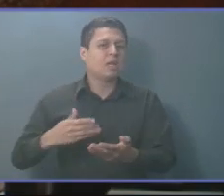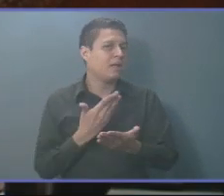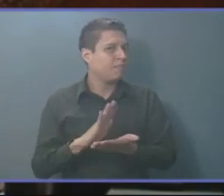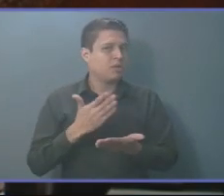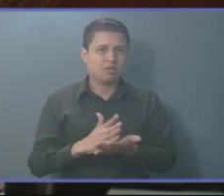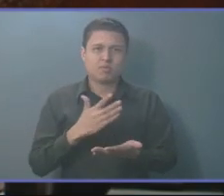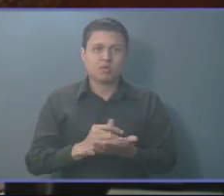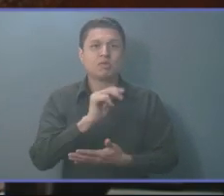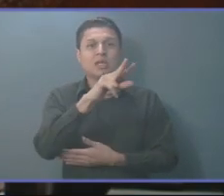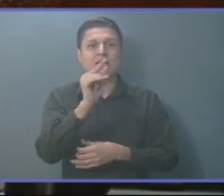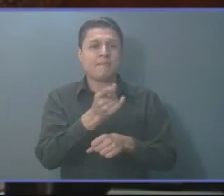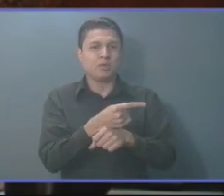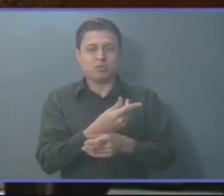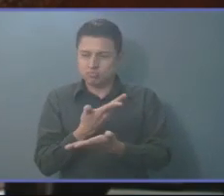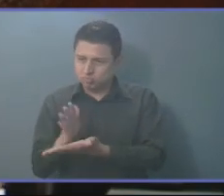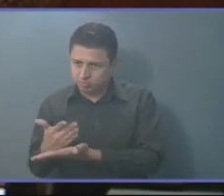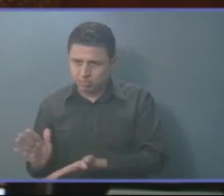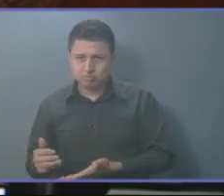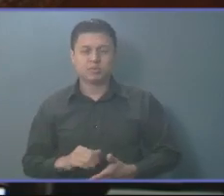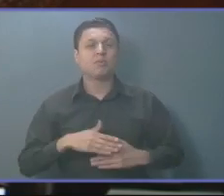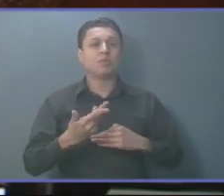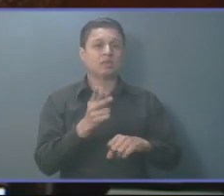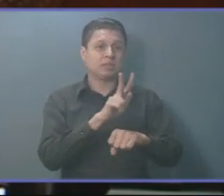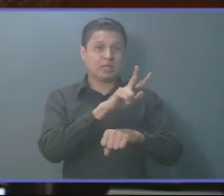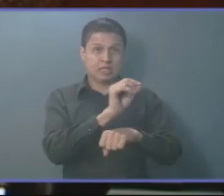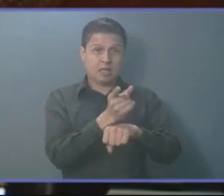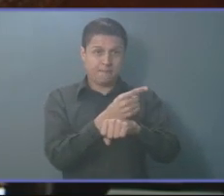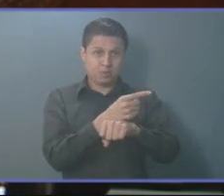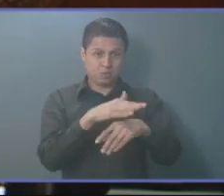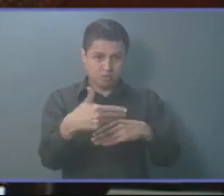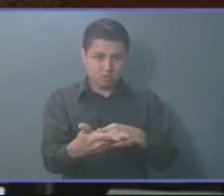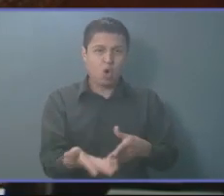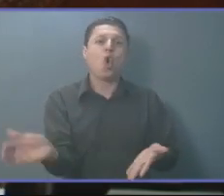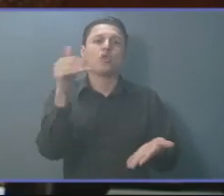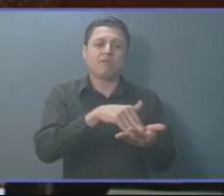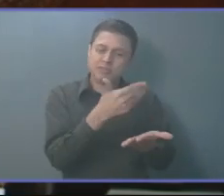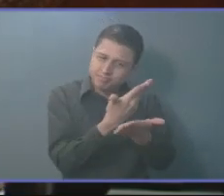y las áreas de caja y post cada hora.